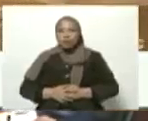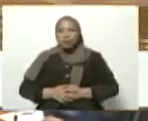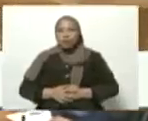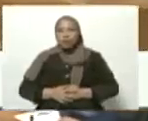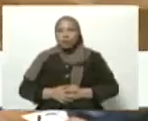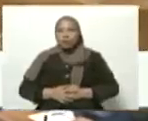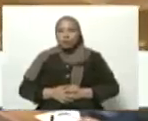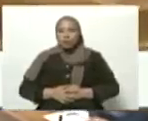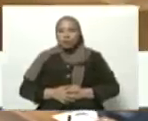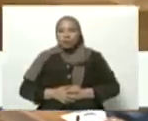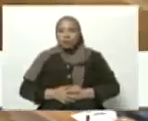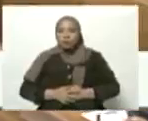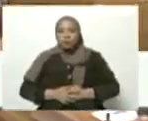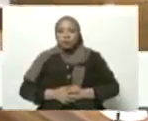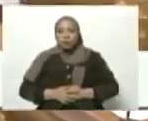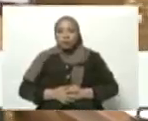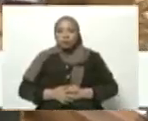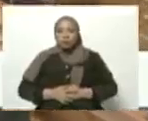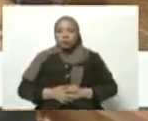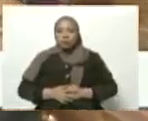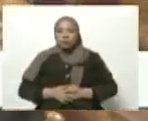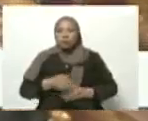Gracias, señor presidente. De verdad que